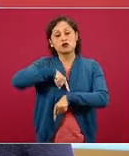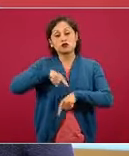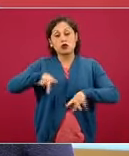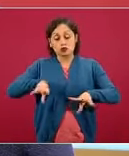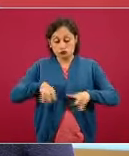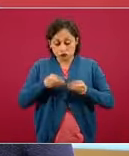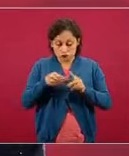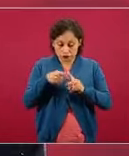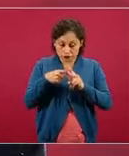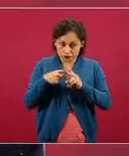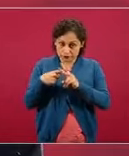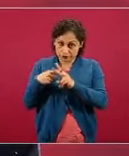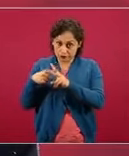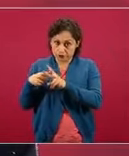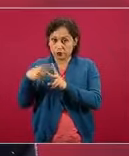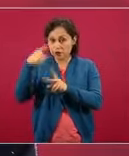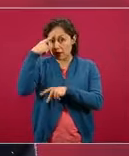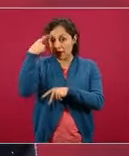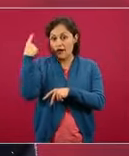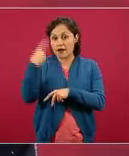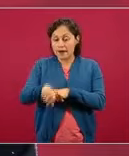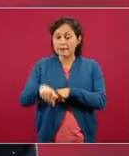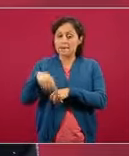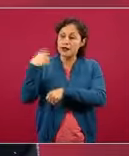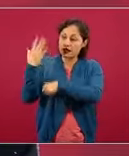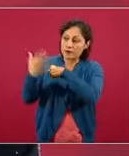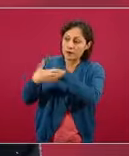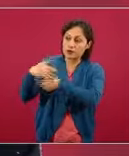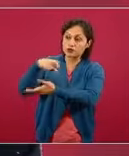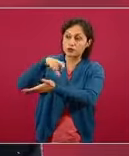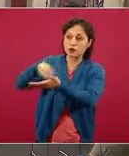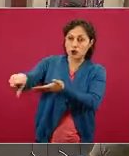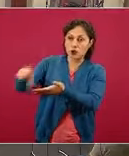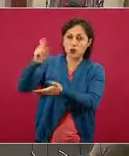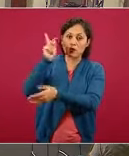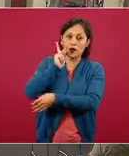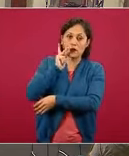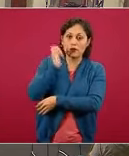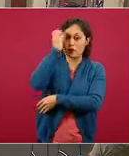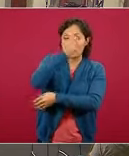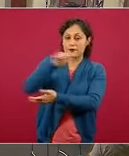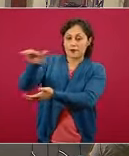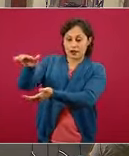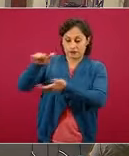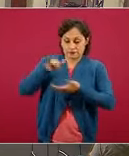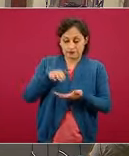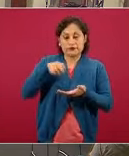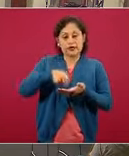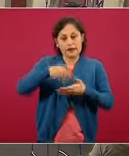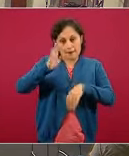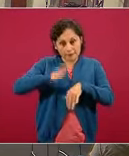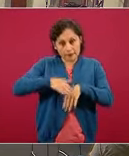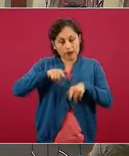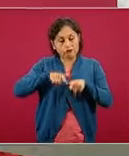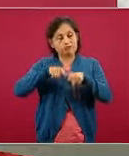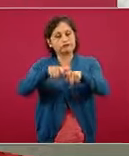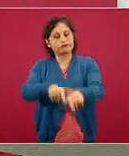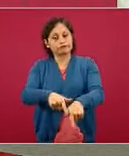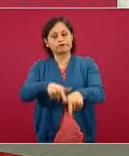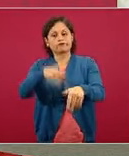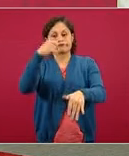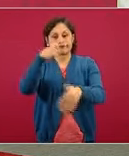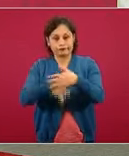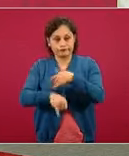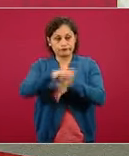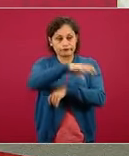la programación para contar con estas pruebas antigénicas que de hecho tendrán ese objetivo, o sea, tendrán el objetivo de utilizarse más en